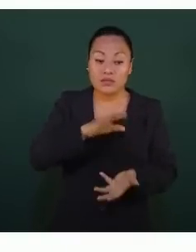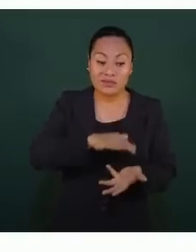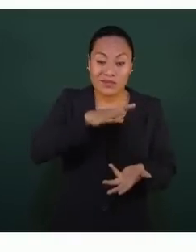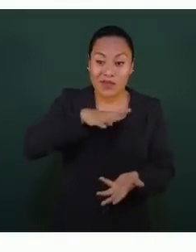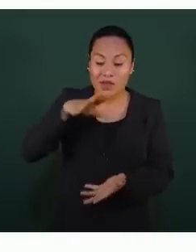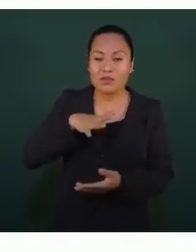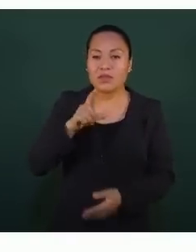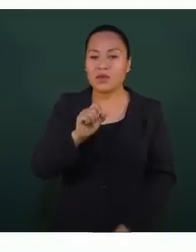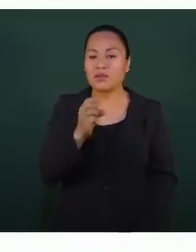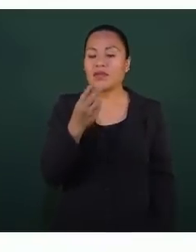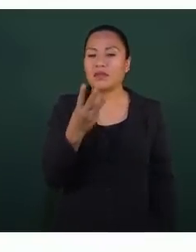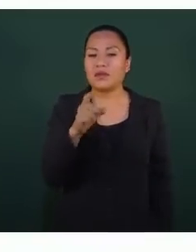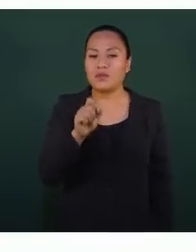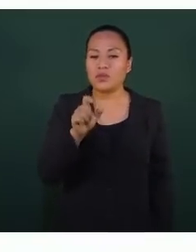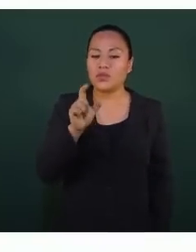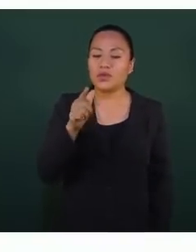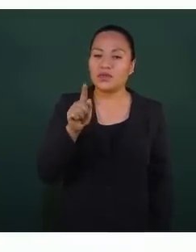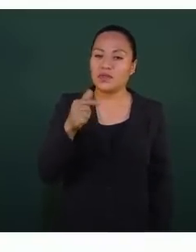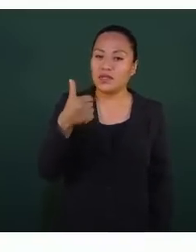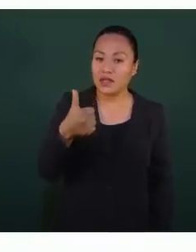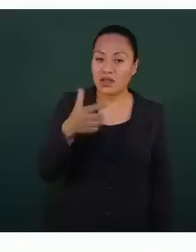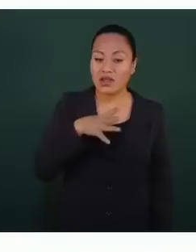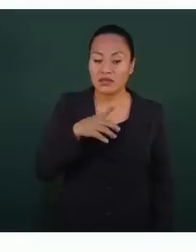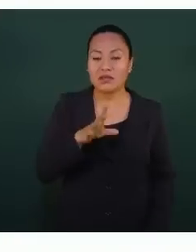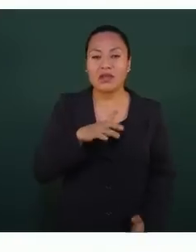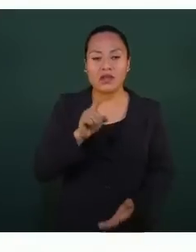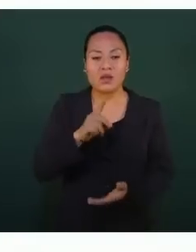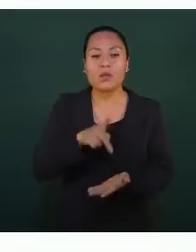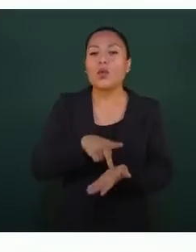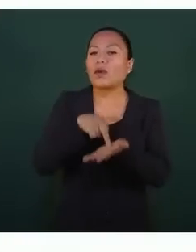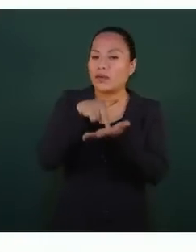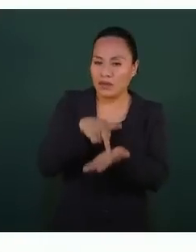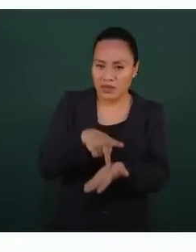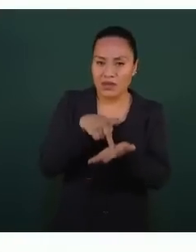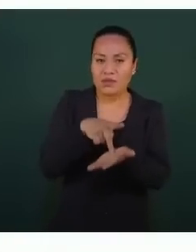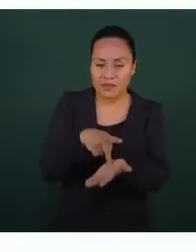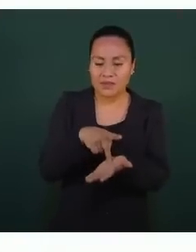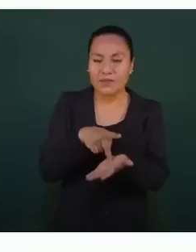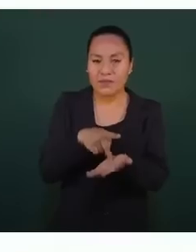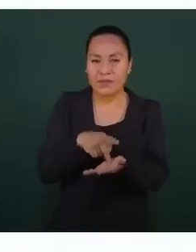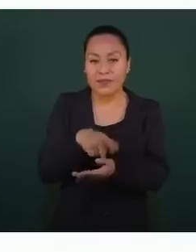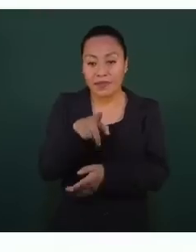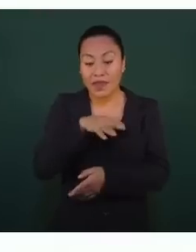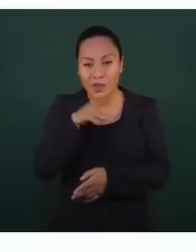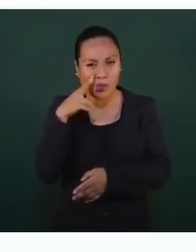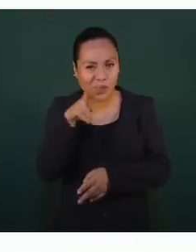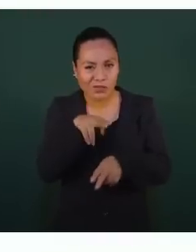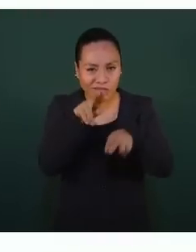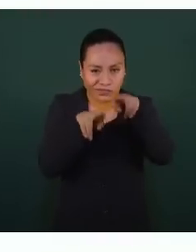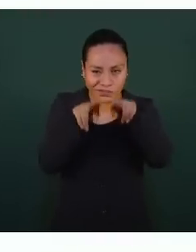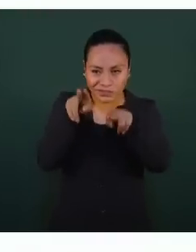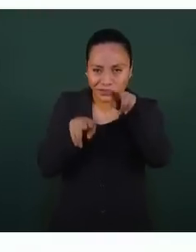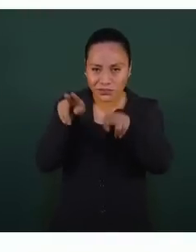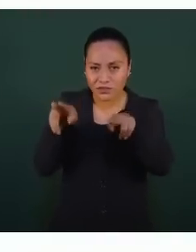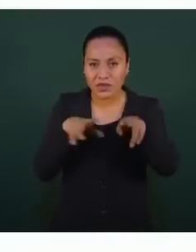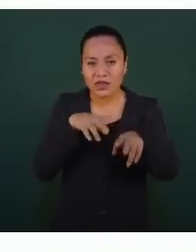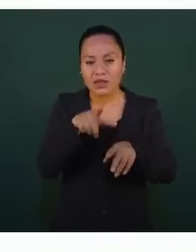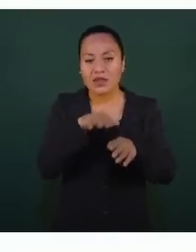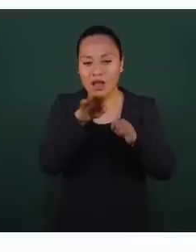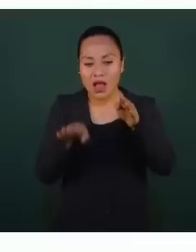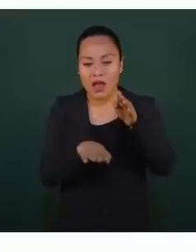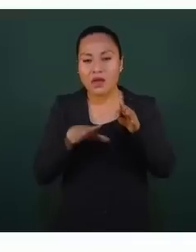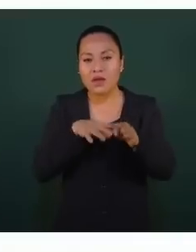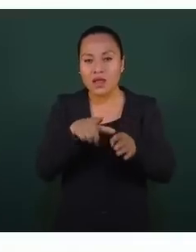de 23 pesos 76 centavos por kilo, y ustedes pueden ver el comportamiento por debajo de